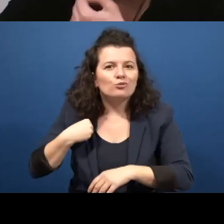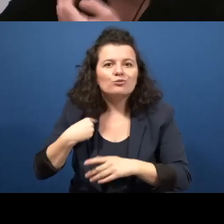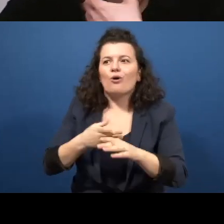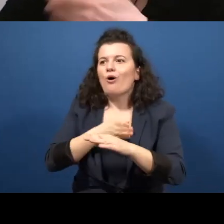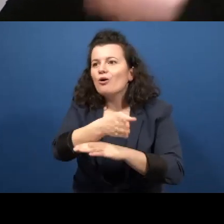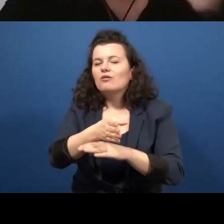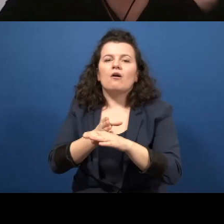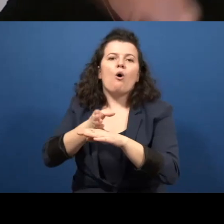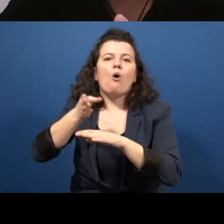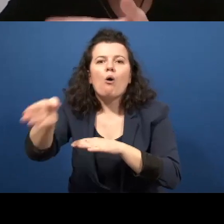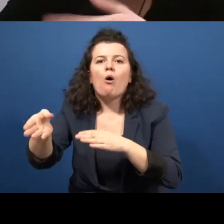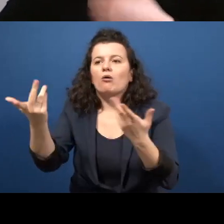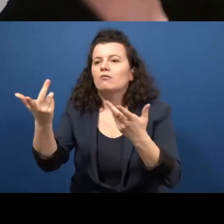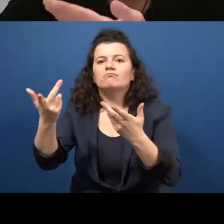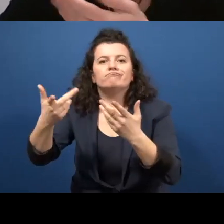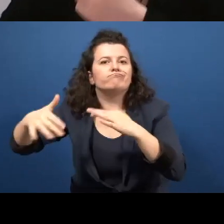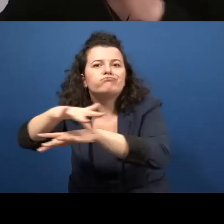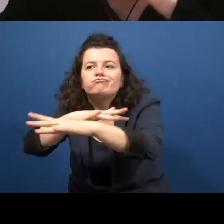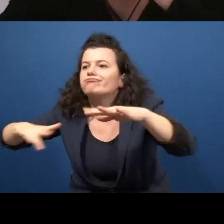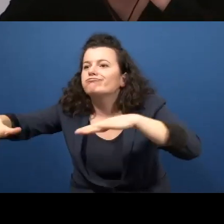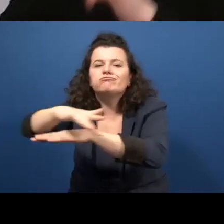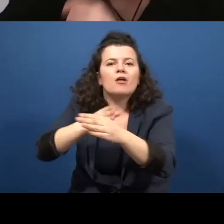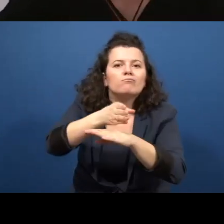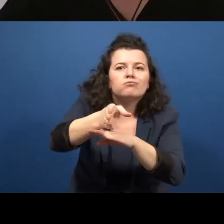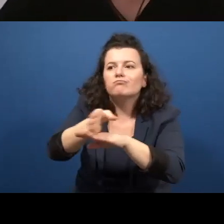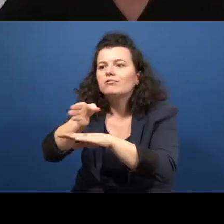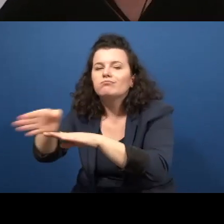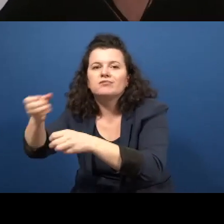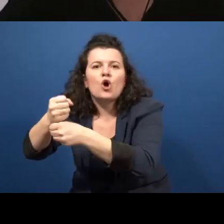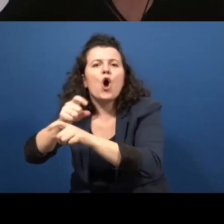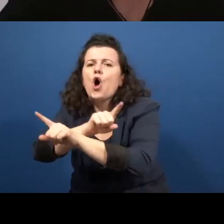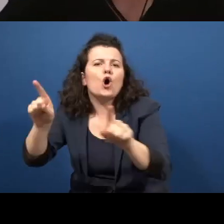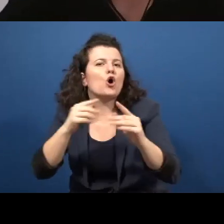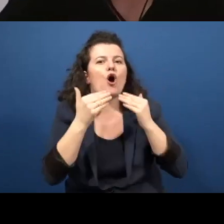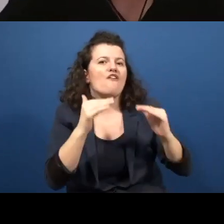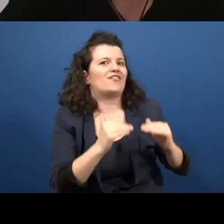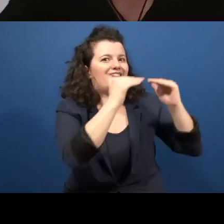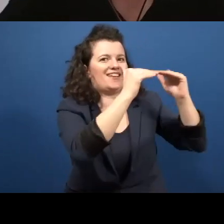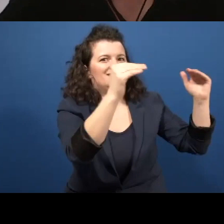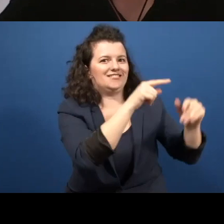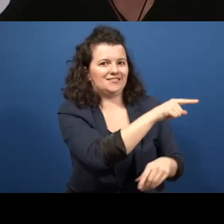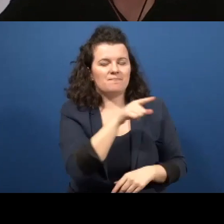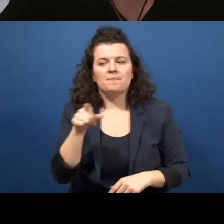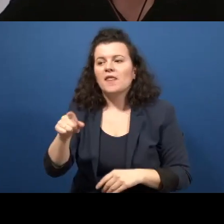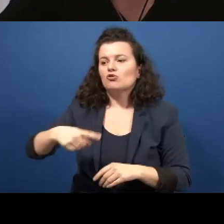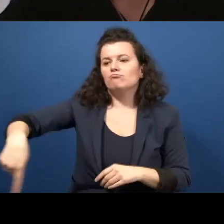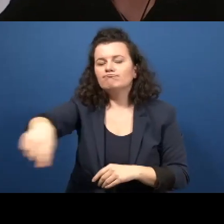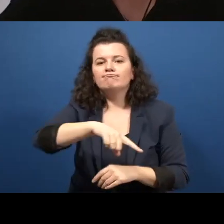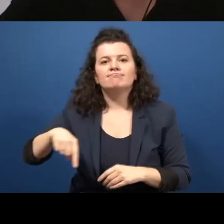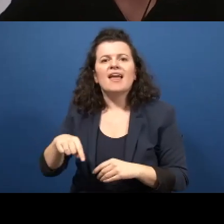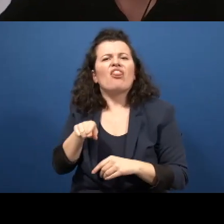de servicios comunitarios. Es decir, la práctica, la preparación es muy